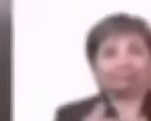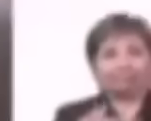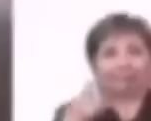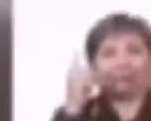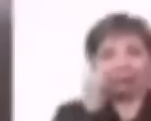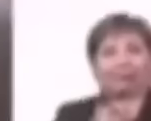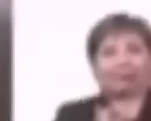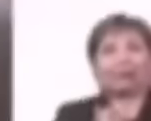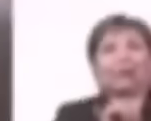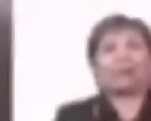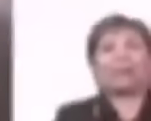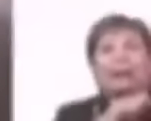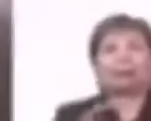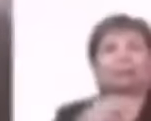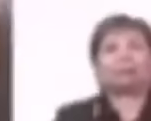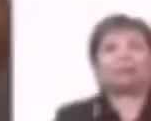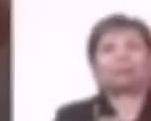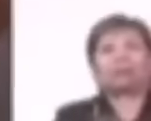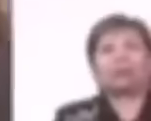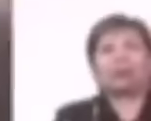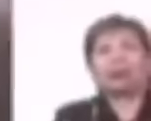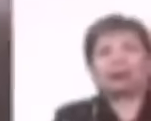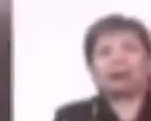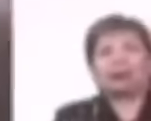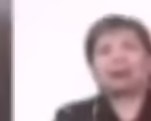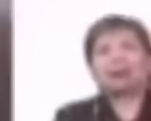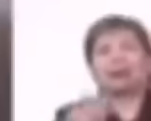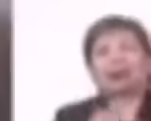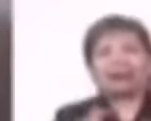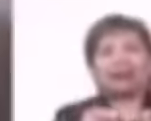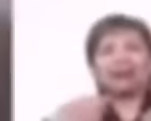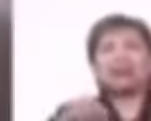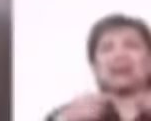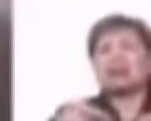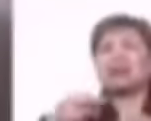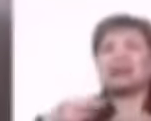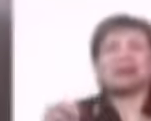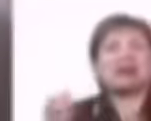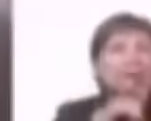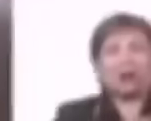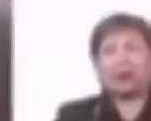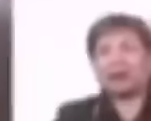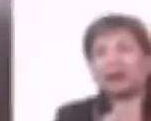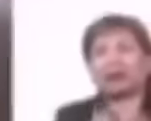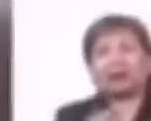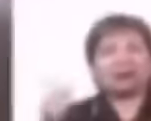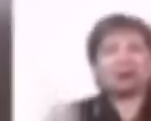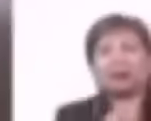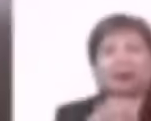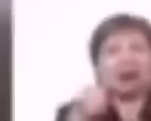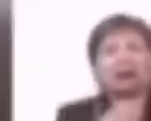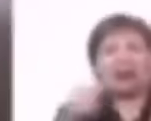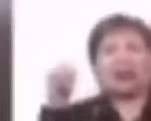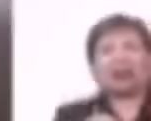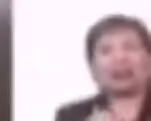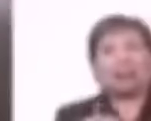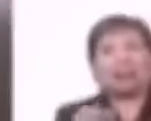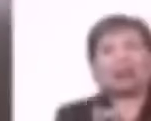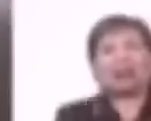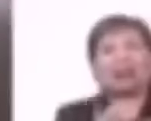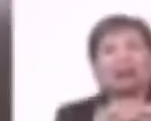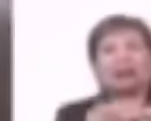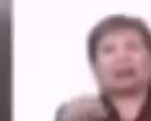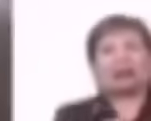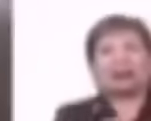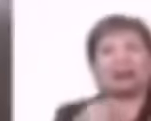ser dictador a ser un balandengue demócrata que permite que haya extorsión, sicariato, violencia en la calle, que no permita la